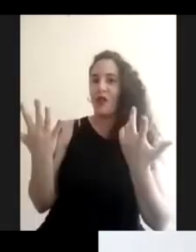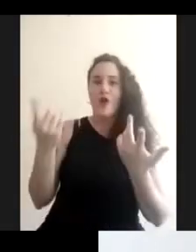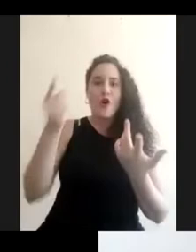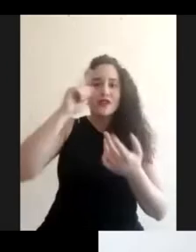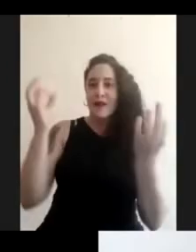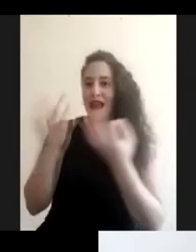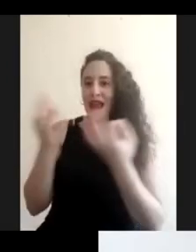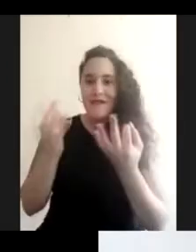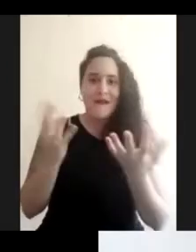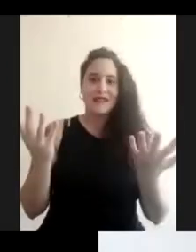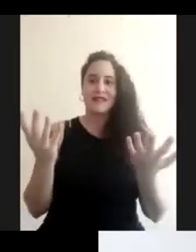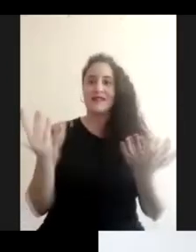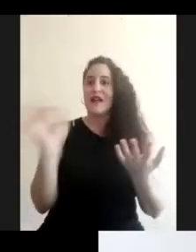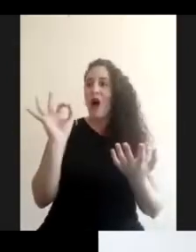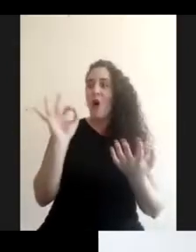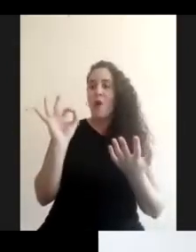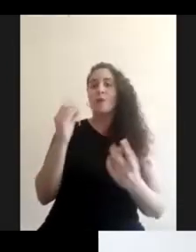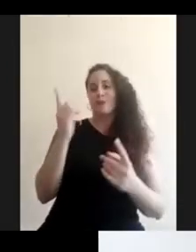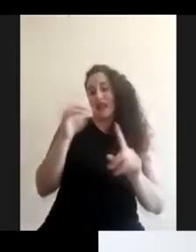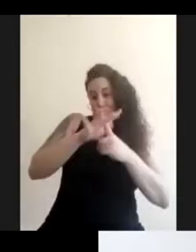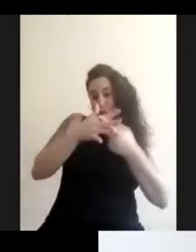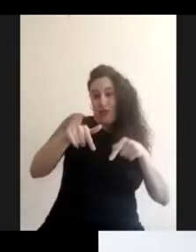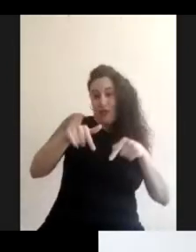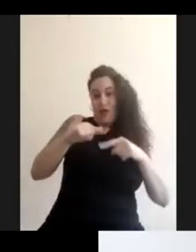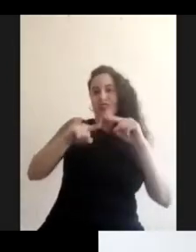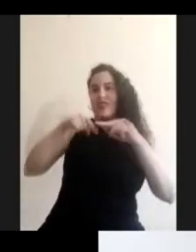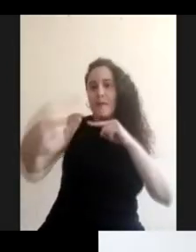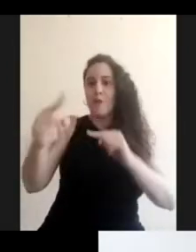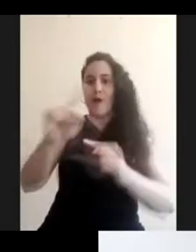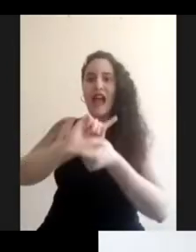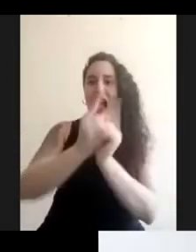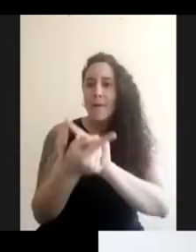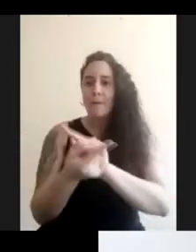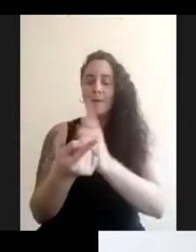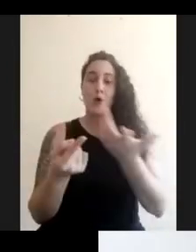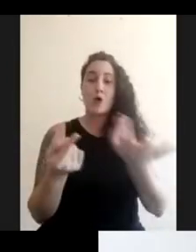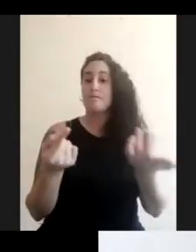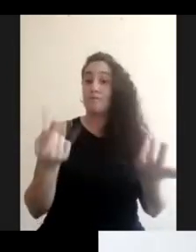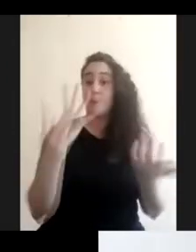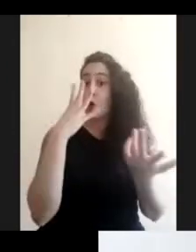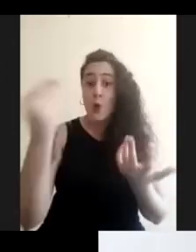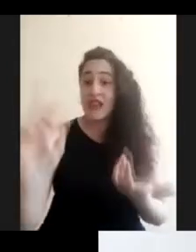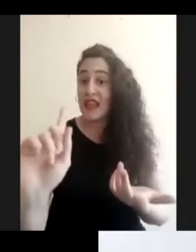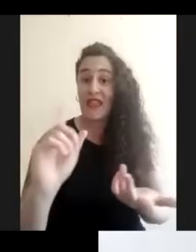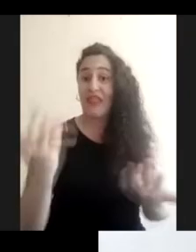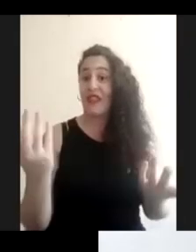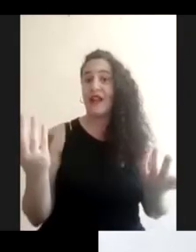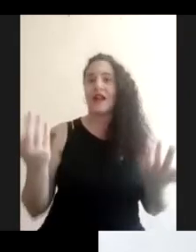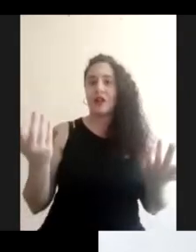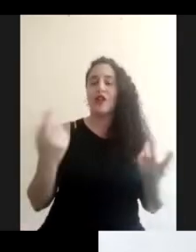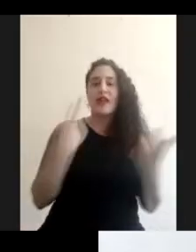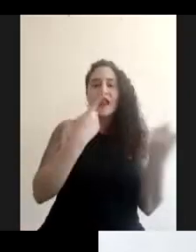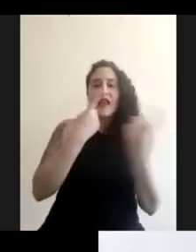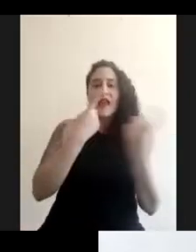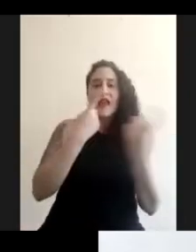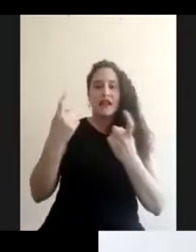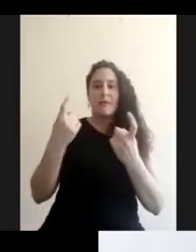O hay cambios que derivan de la situación del estado de alarma y, como decíamos, pues necesitan tener una